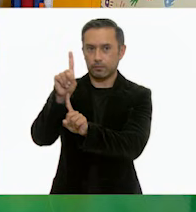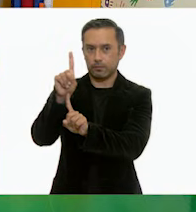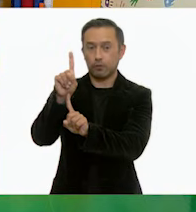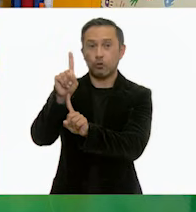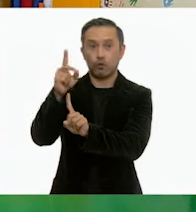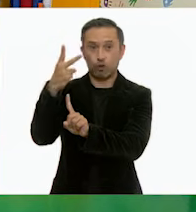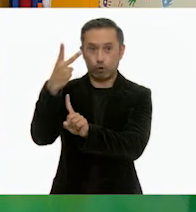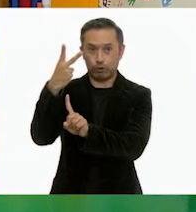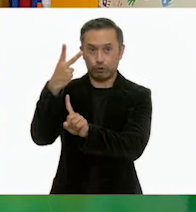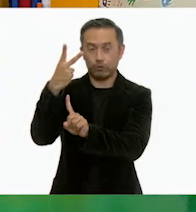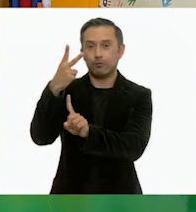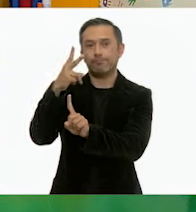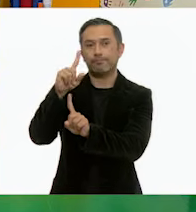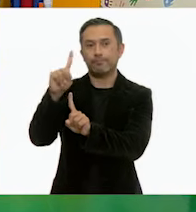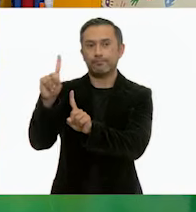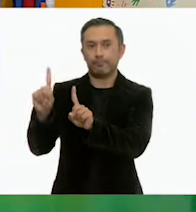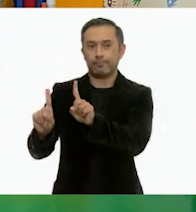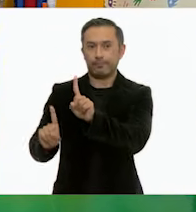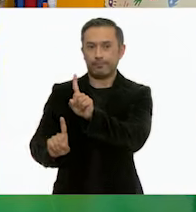Dos,